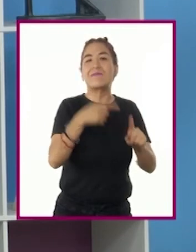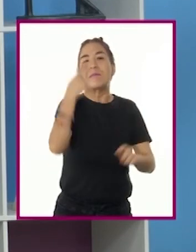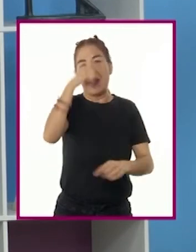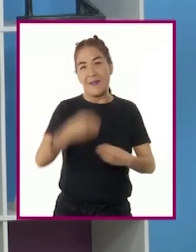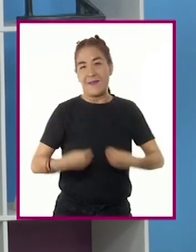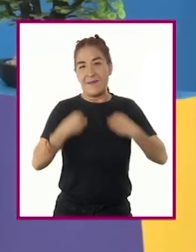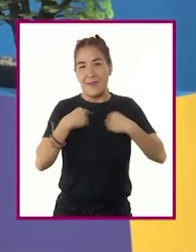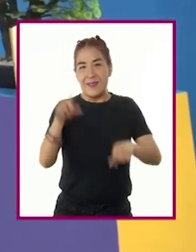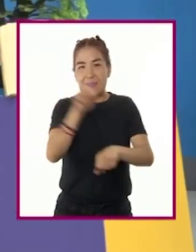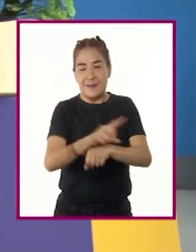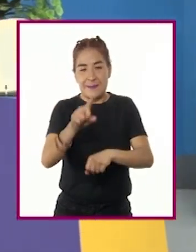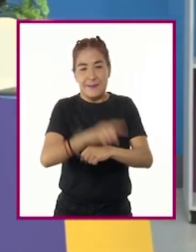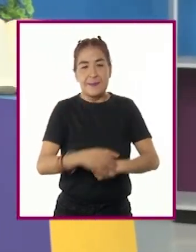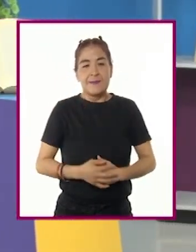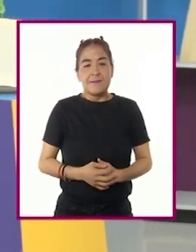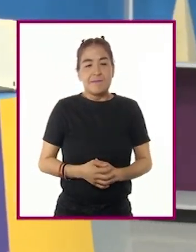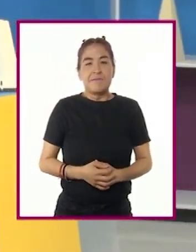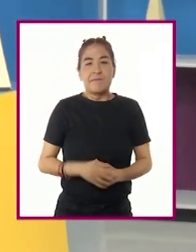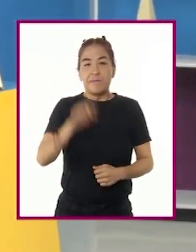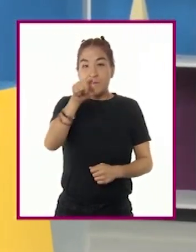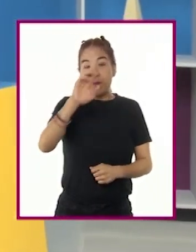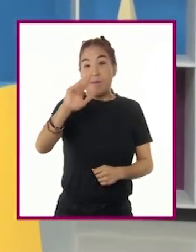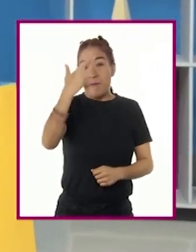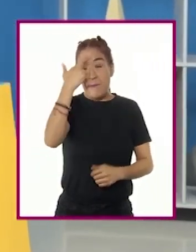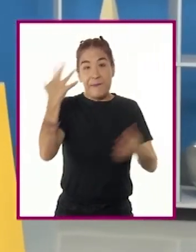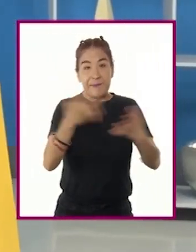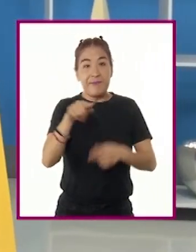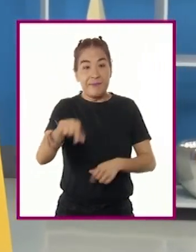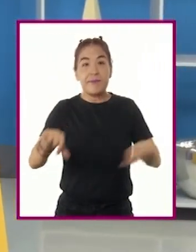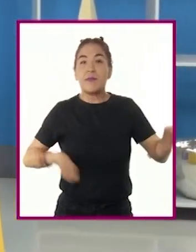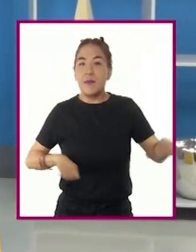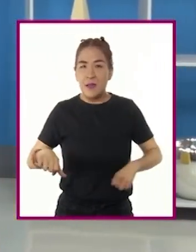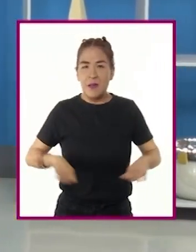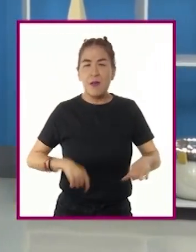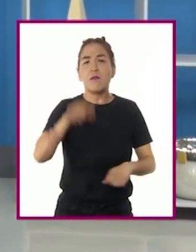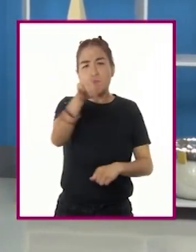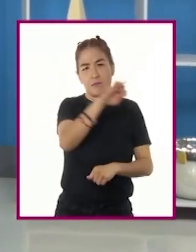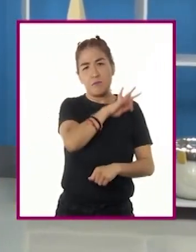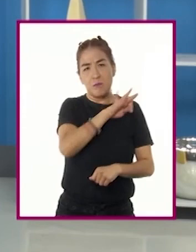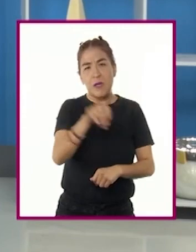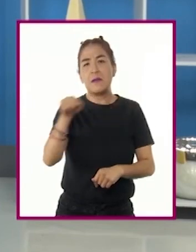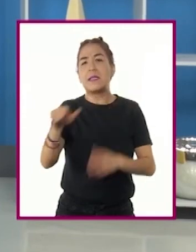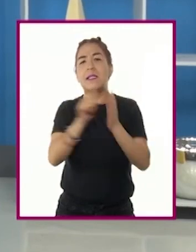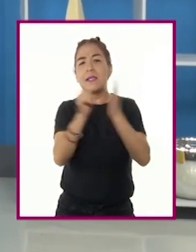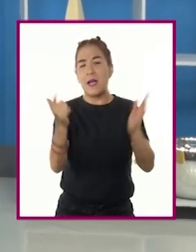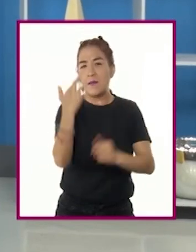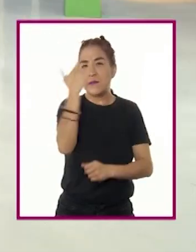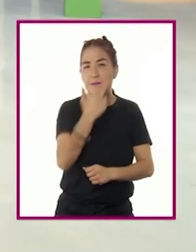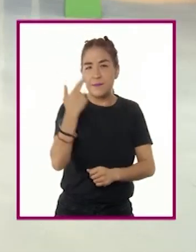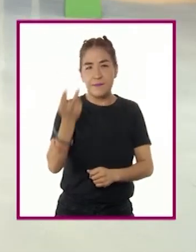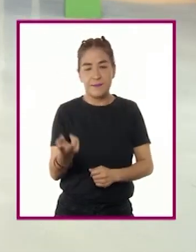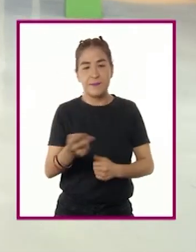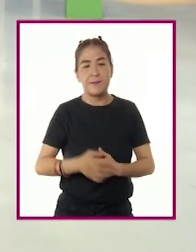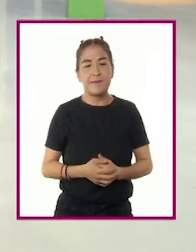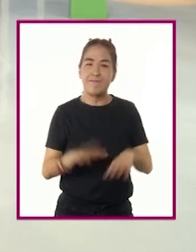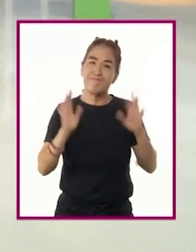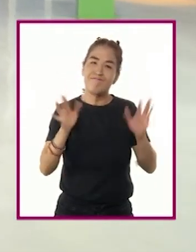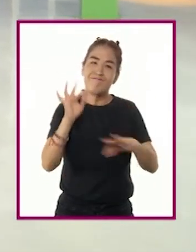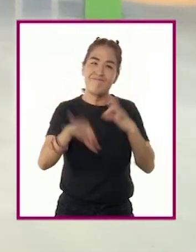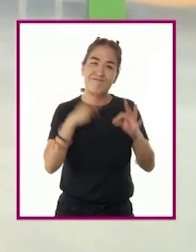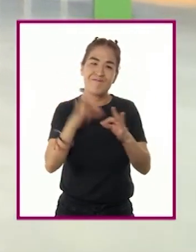cotidiana. Recuerden que para realizar este reto pueden recurrir a su libro de texto.